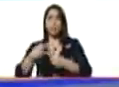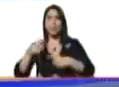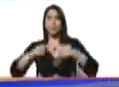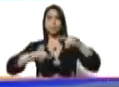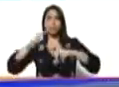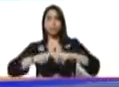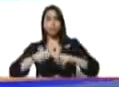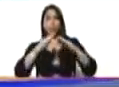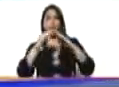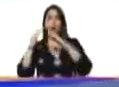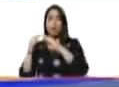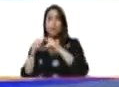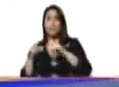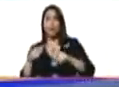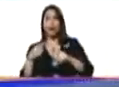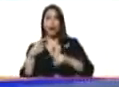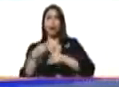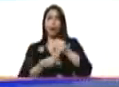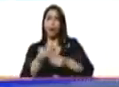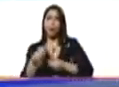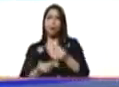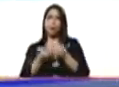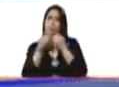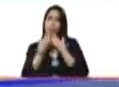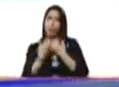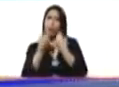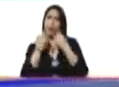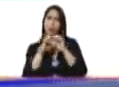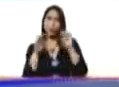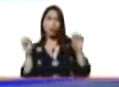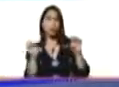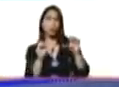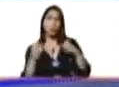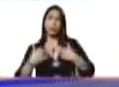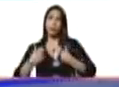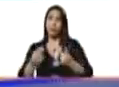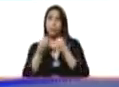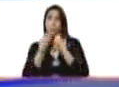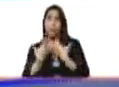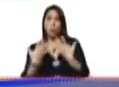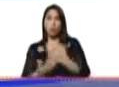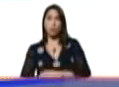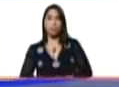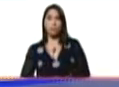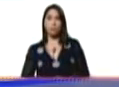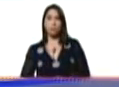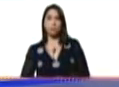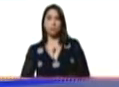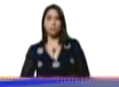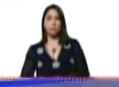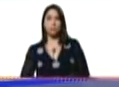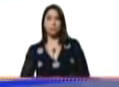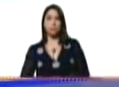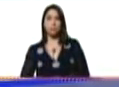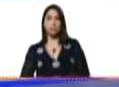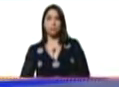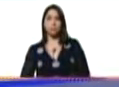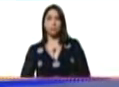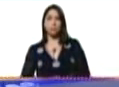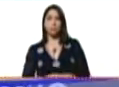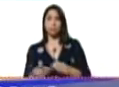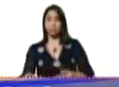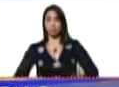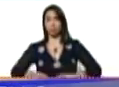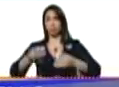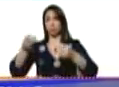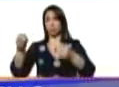viviendas, para generar una educación o una salud de calidad. Y al entregar esta ley